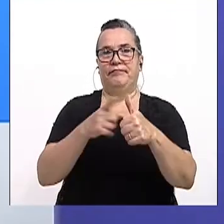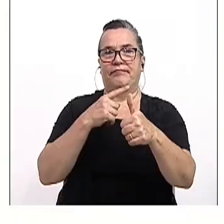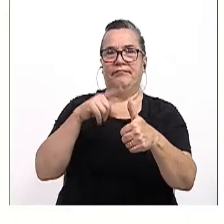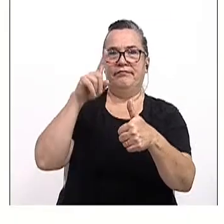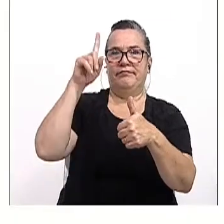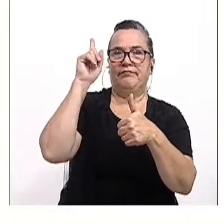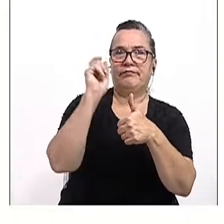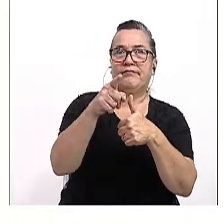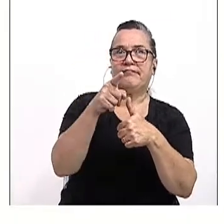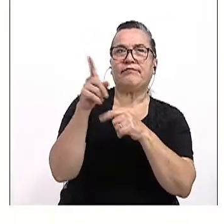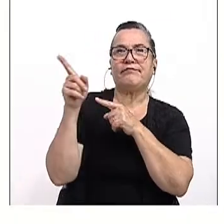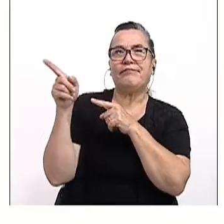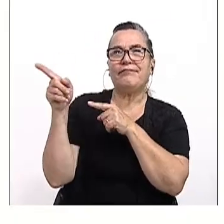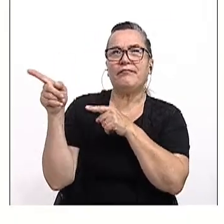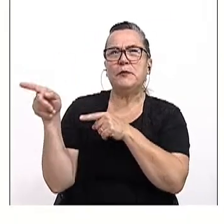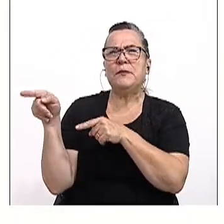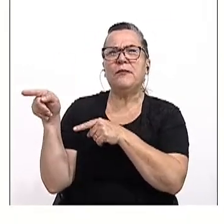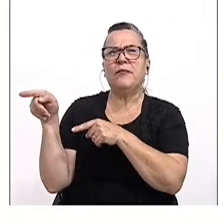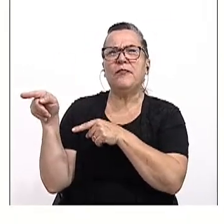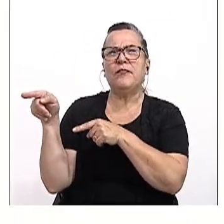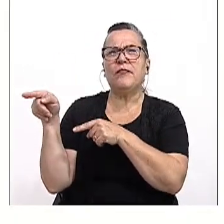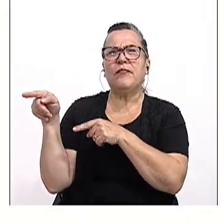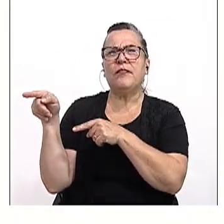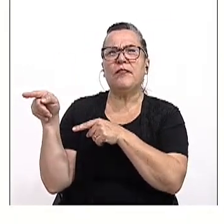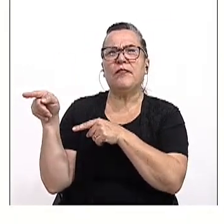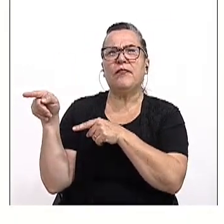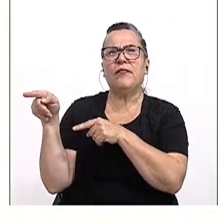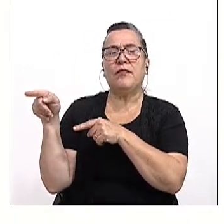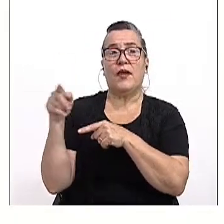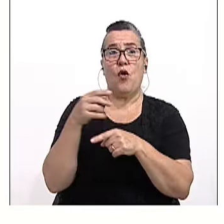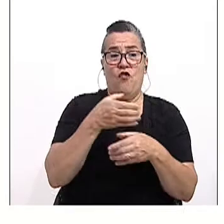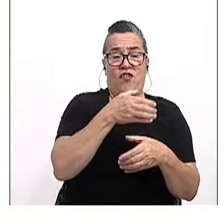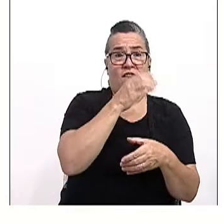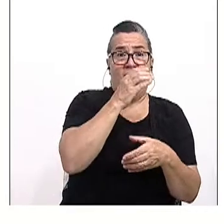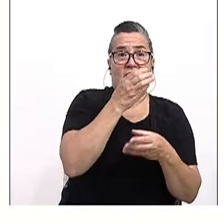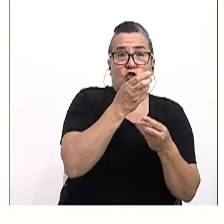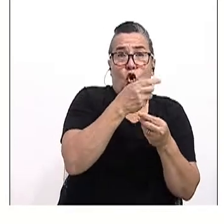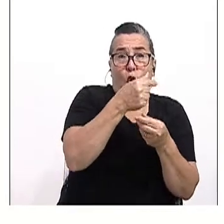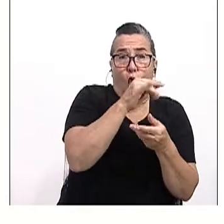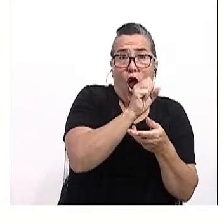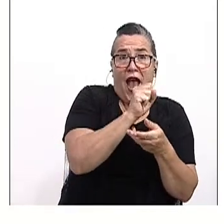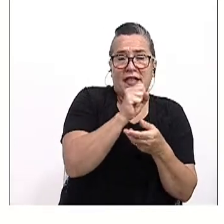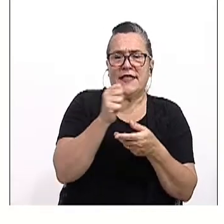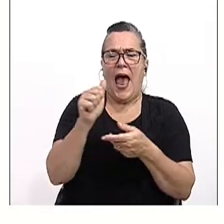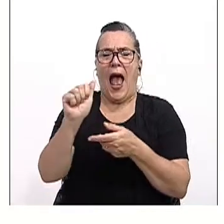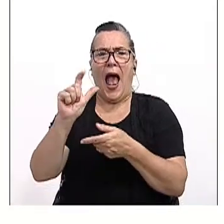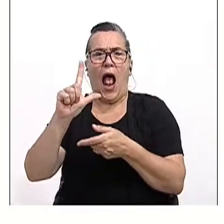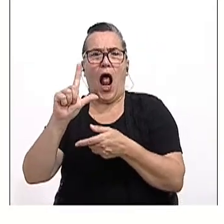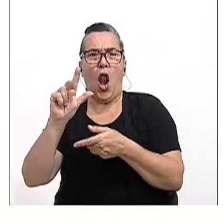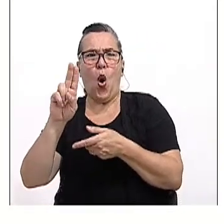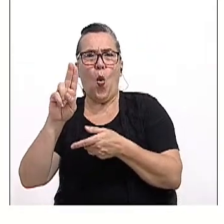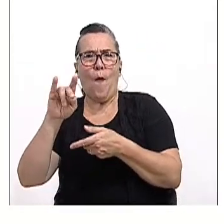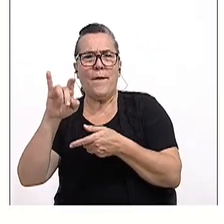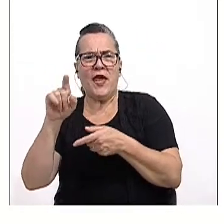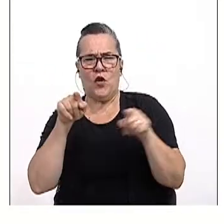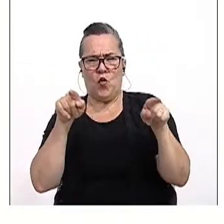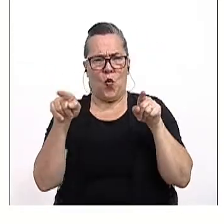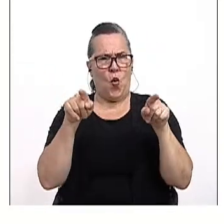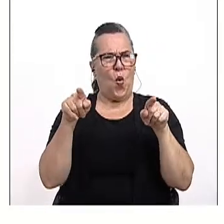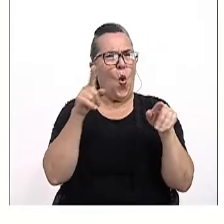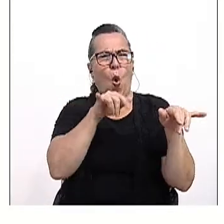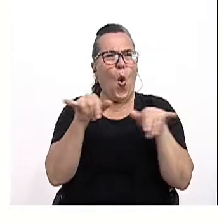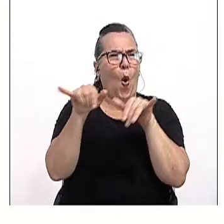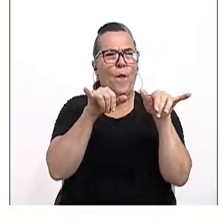preguntita. ¿Qué tienen en común un refresco gaseoso y el aluminio? A ver, pensemos un